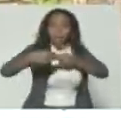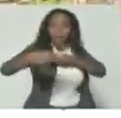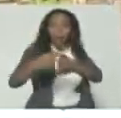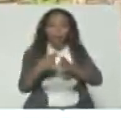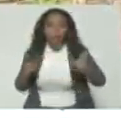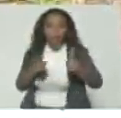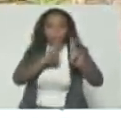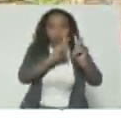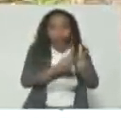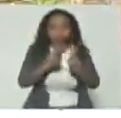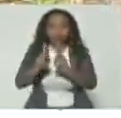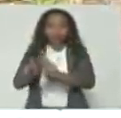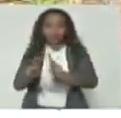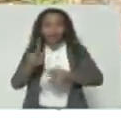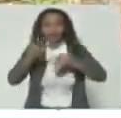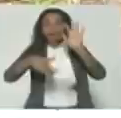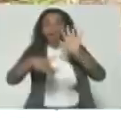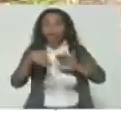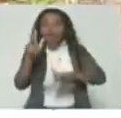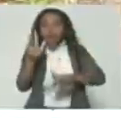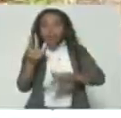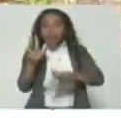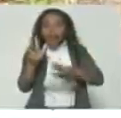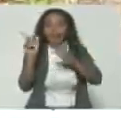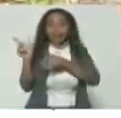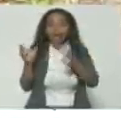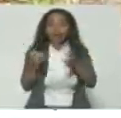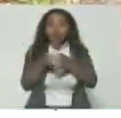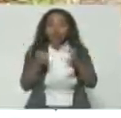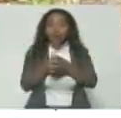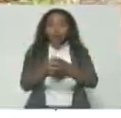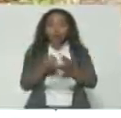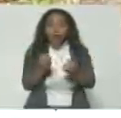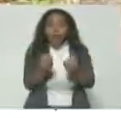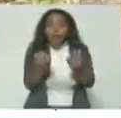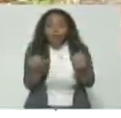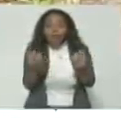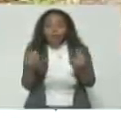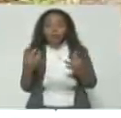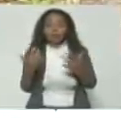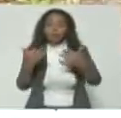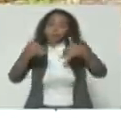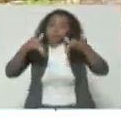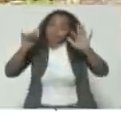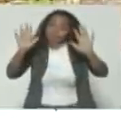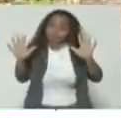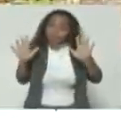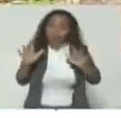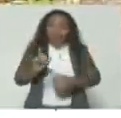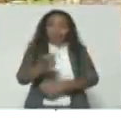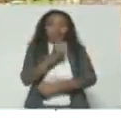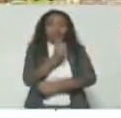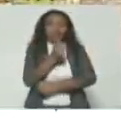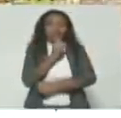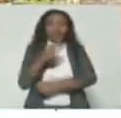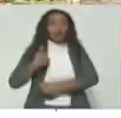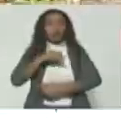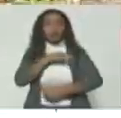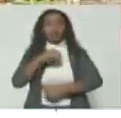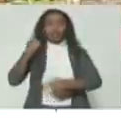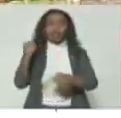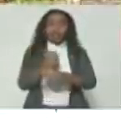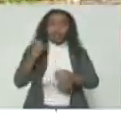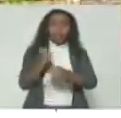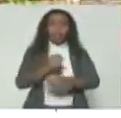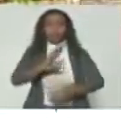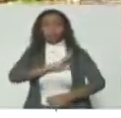programadas entre cereales y parte de leguminosas, que a pesar de la enorme dificultad que hemos tenido con el tema